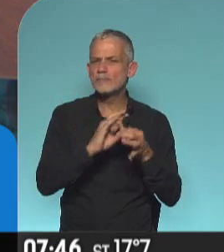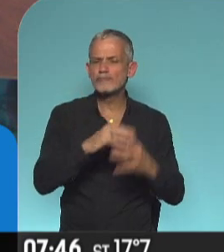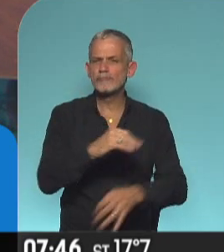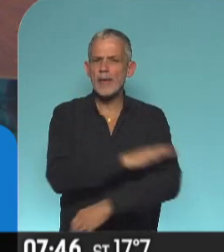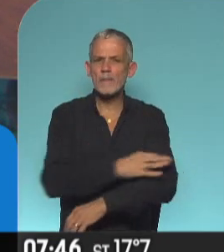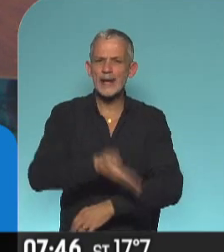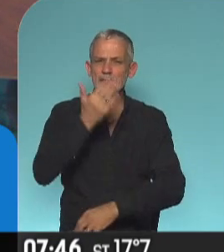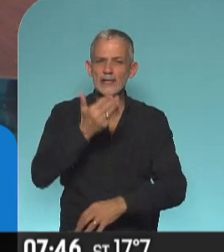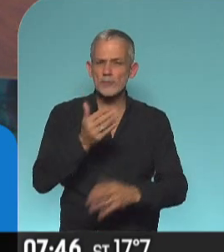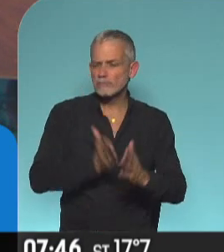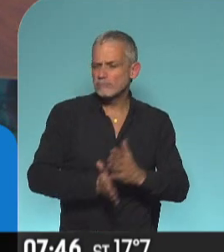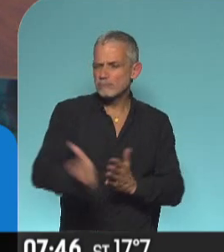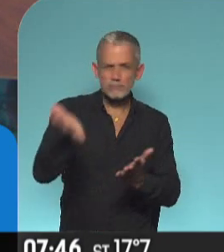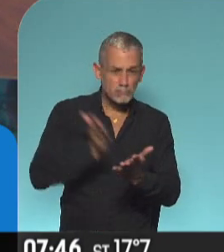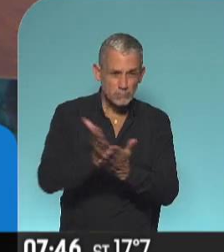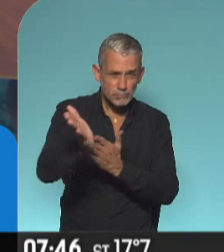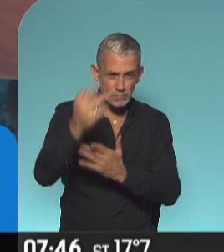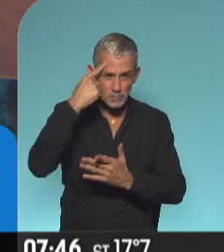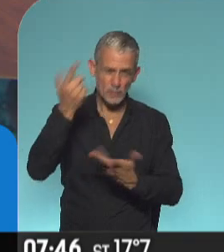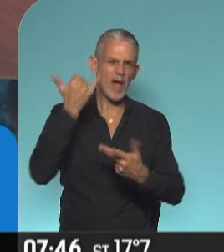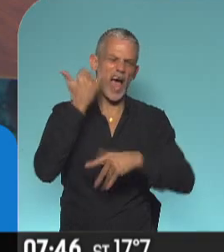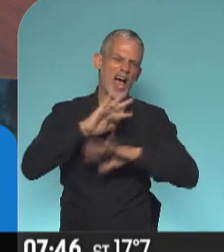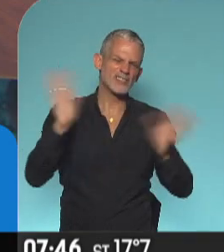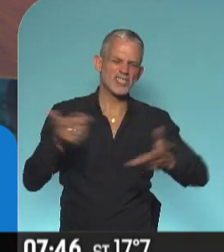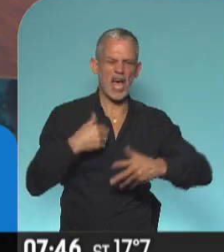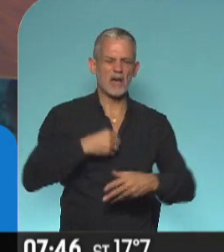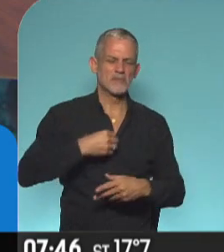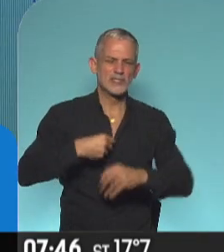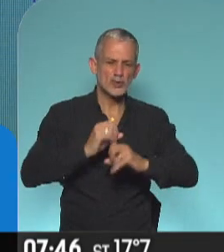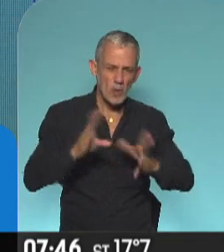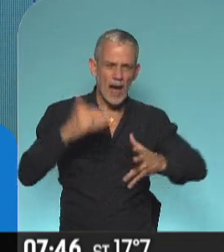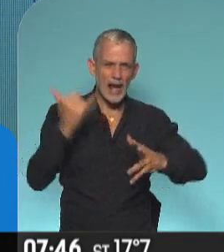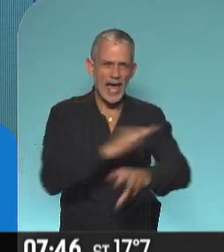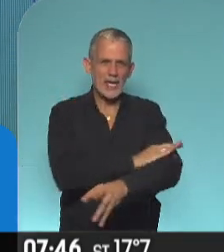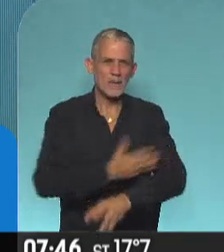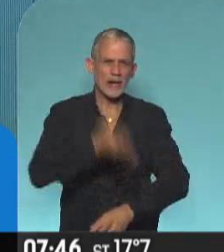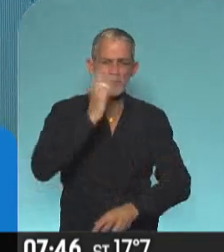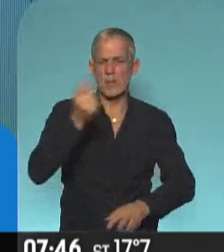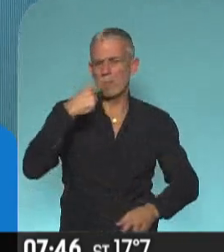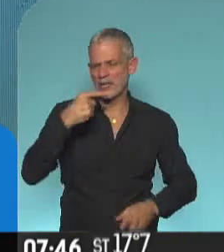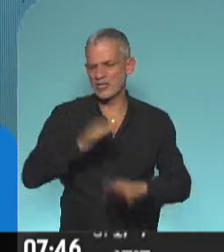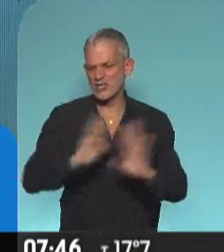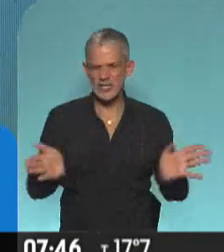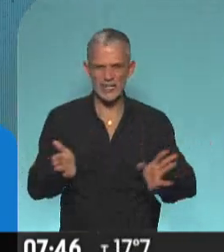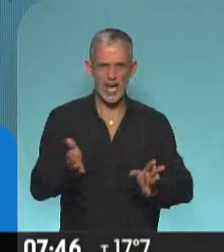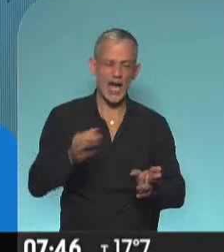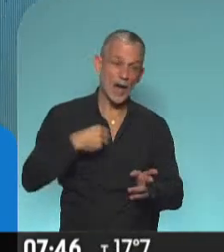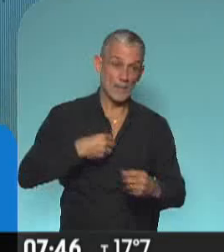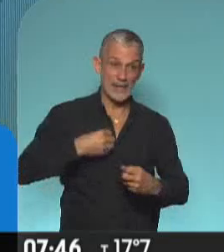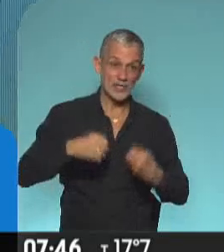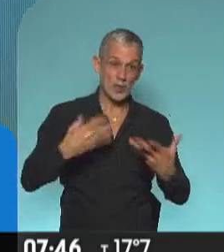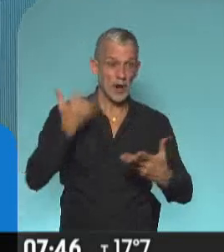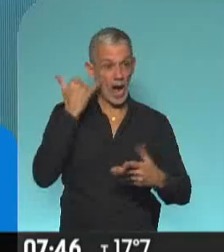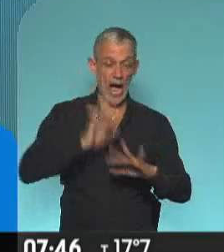que tomarla de por vida? Porque muchas personas lo que piensan es, bueno, me siento mal, tengo los síntomas de la hipertensión, tomo el remedio. Me siento mejor al